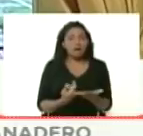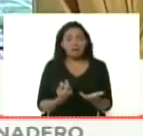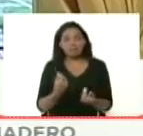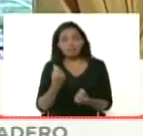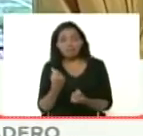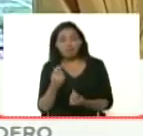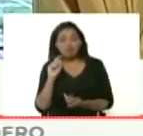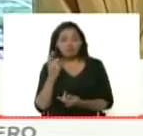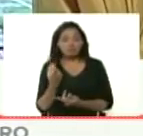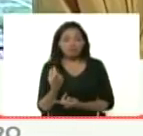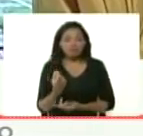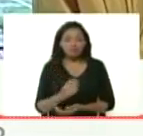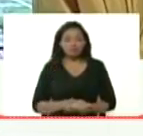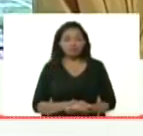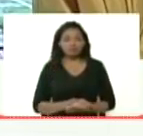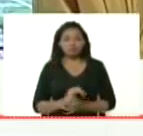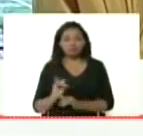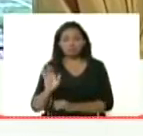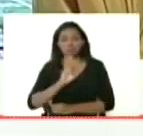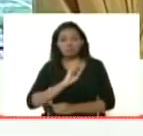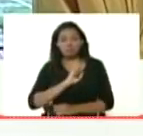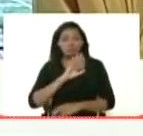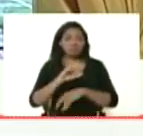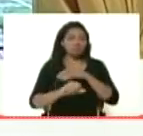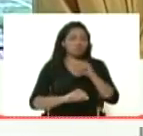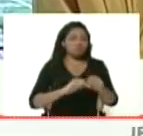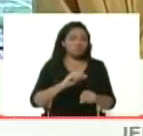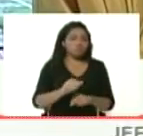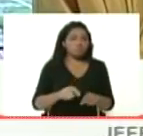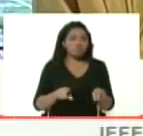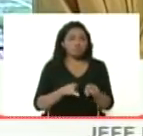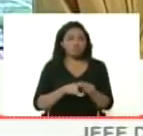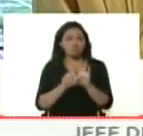que necesitan para ellos mismos comprar